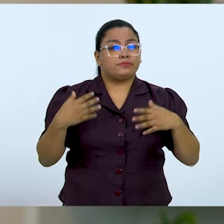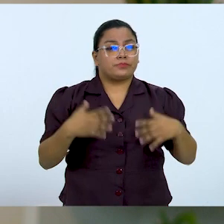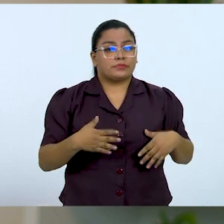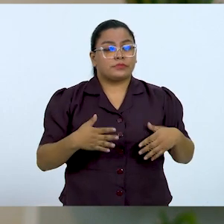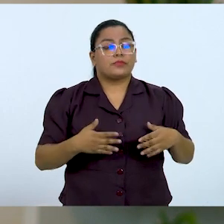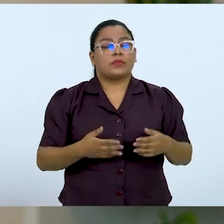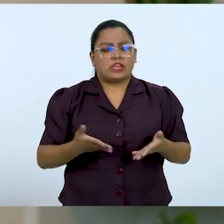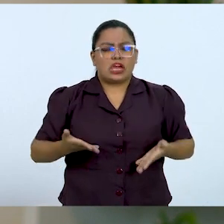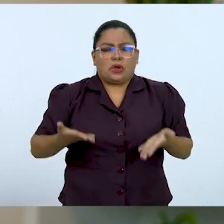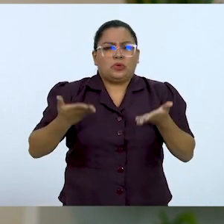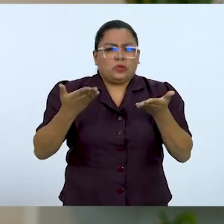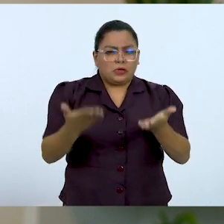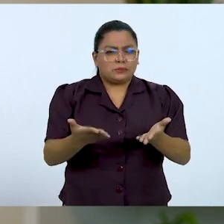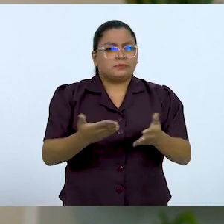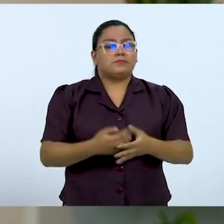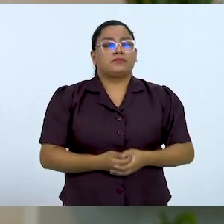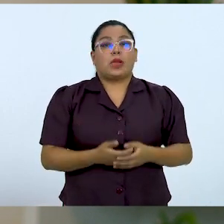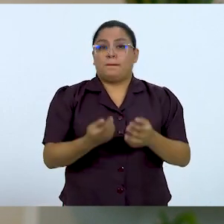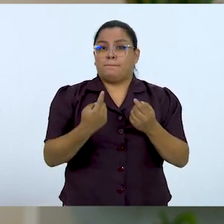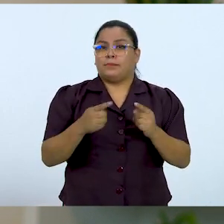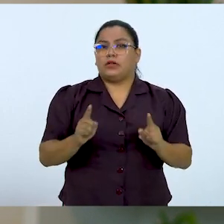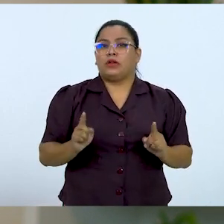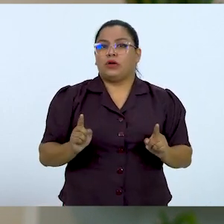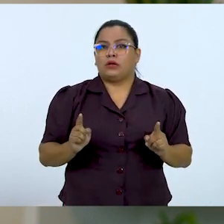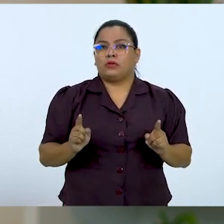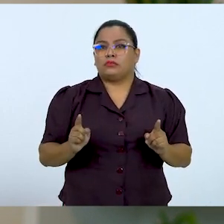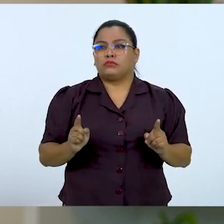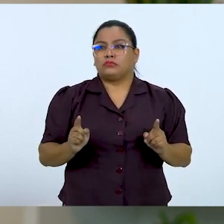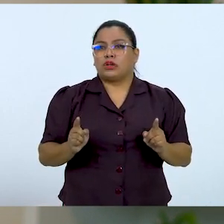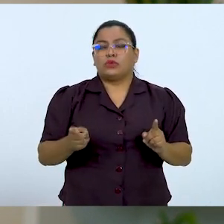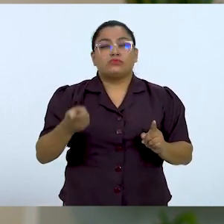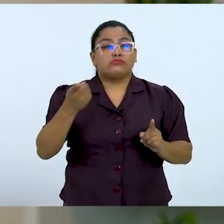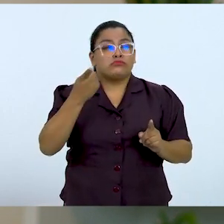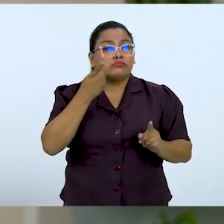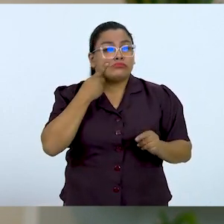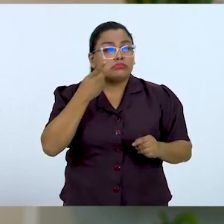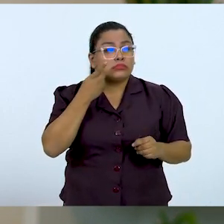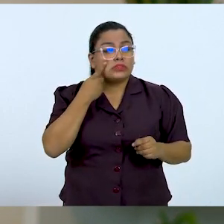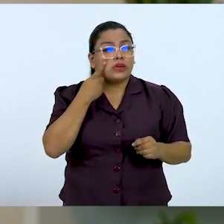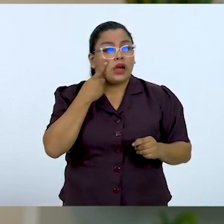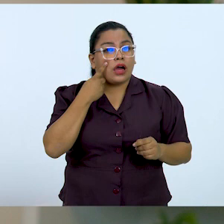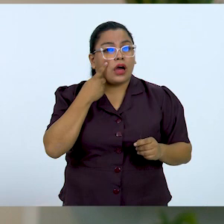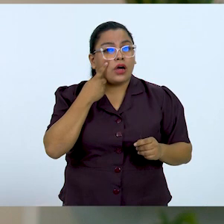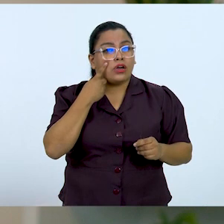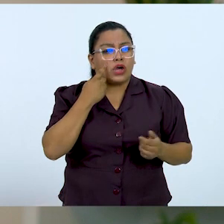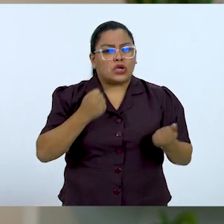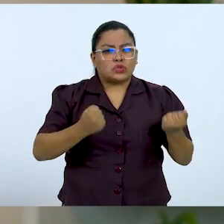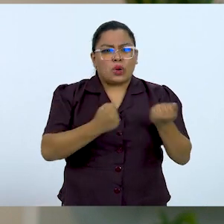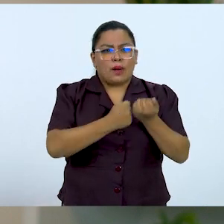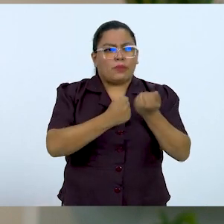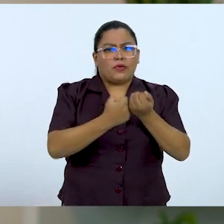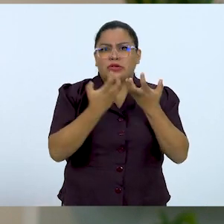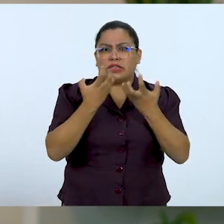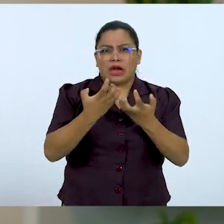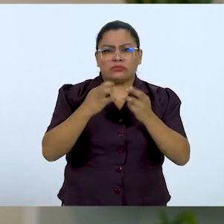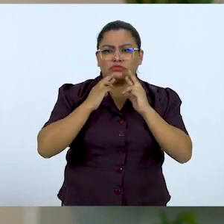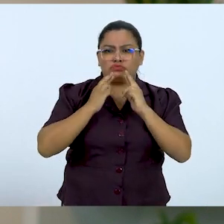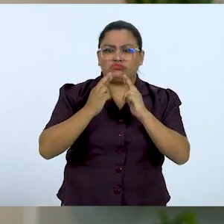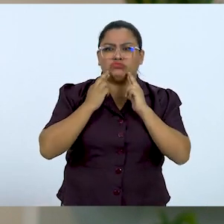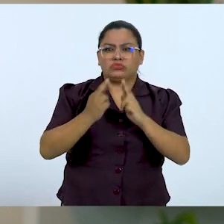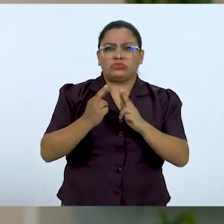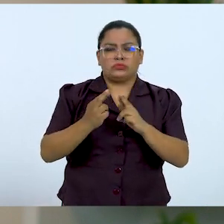actividad y ayudarle, pero con el cuidado de no proporcionar la